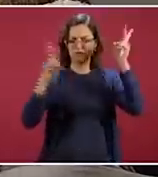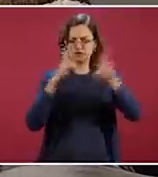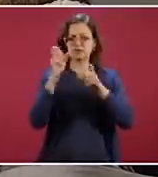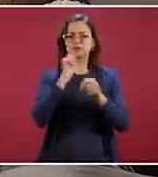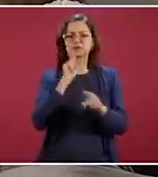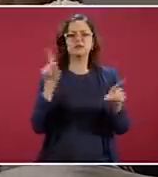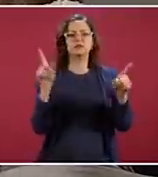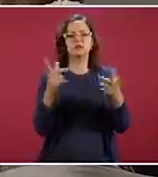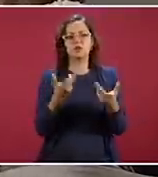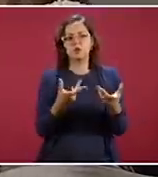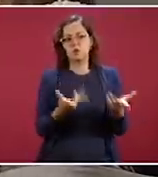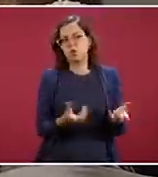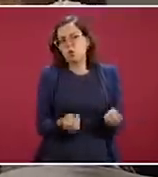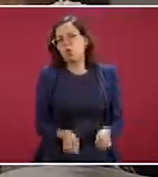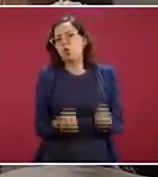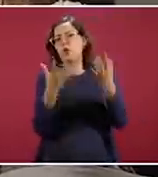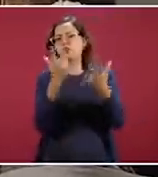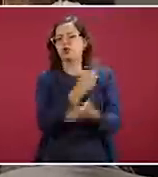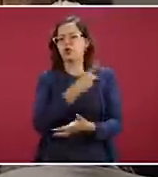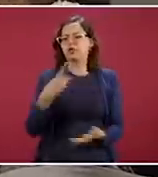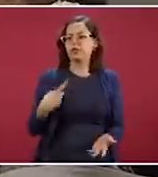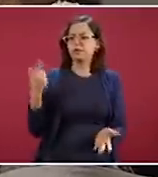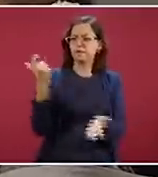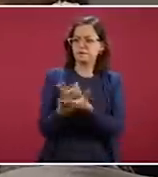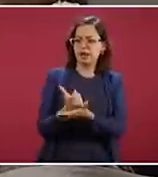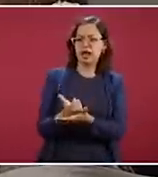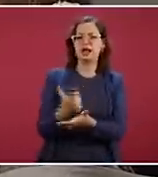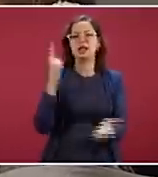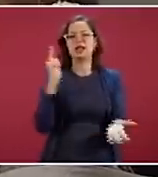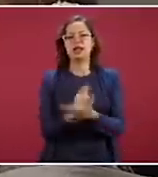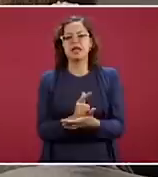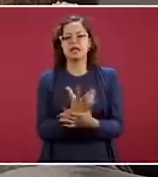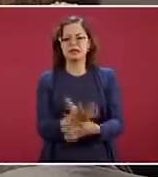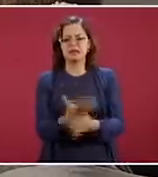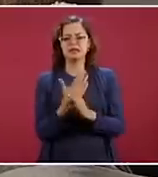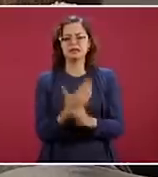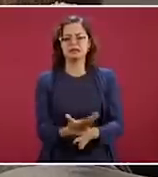¿qué tiene que pagar de acuerdo a la ley?